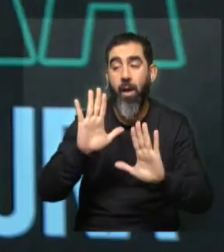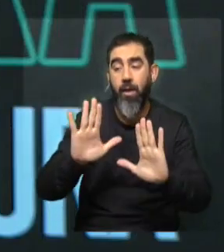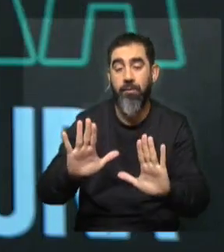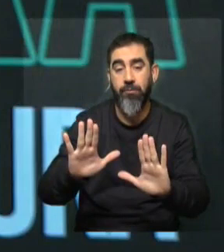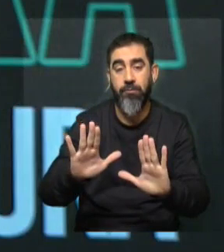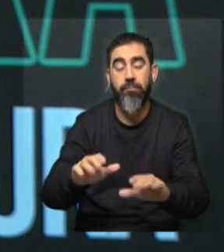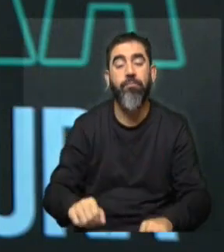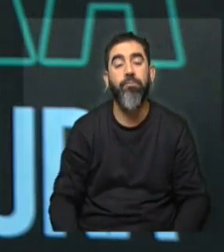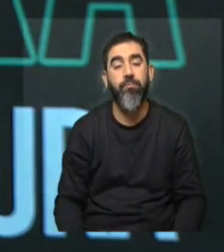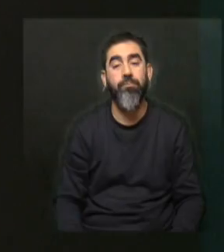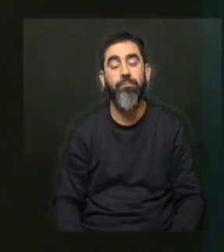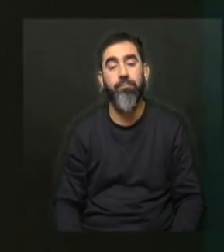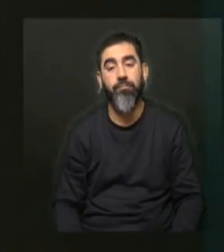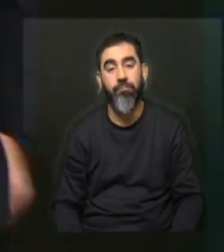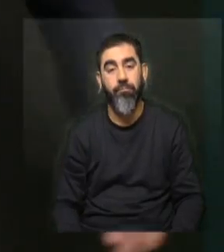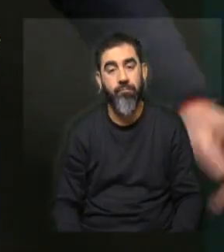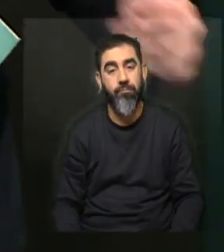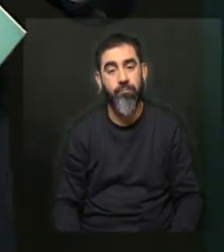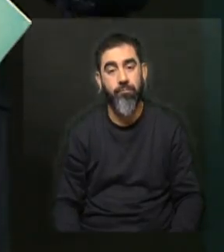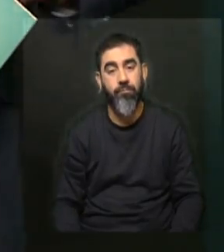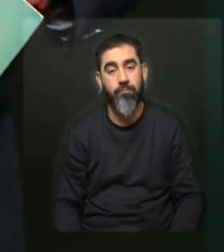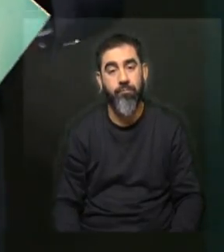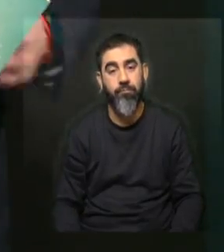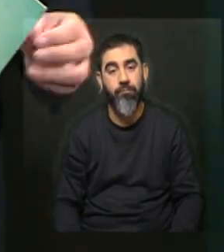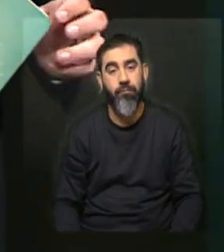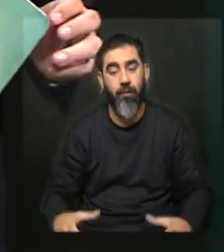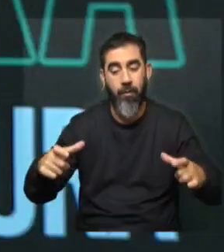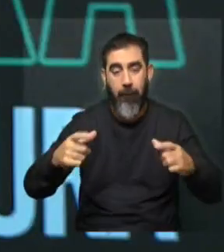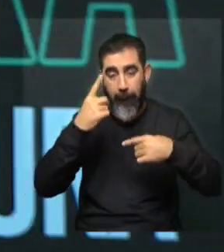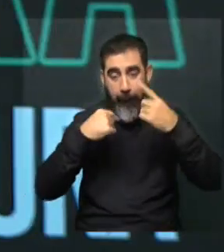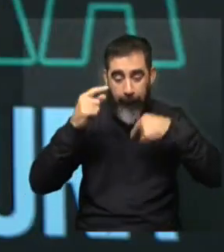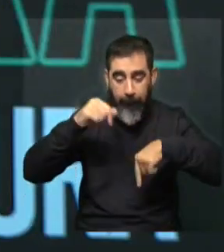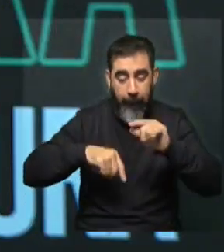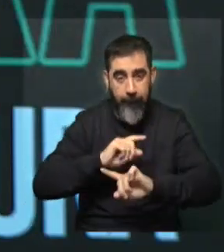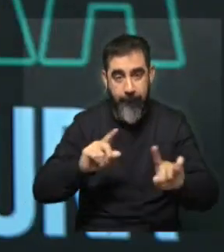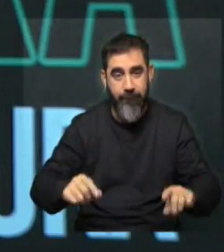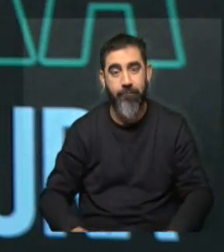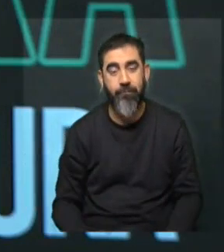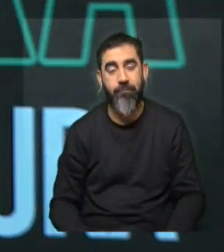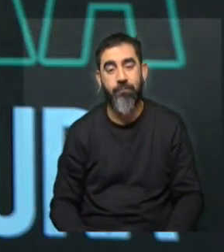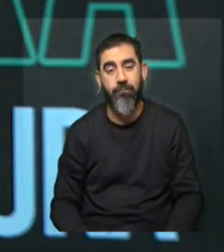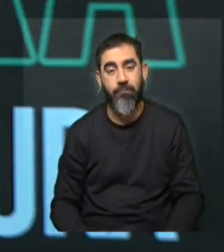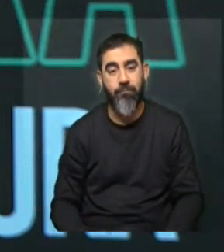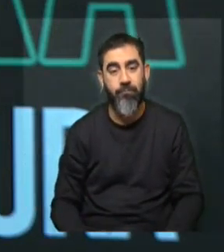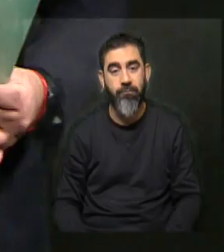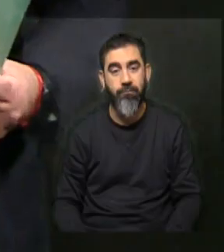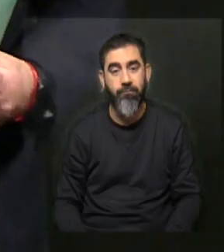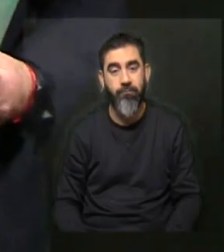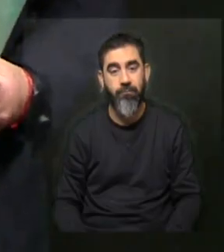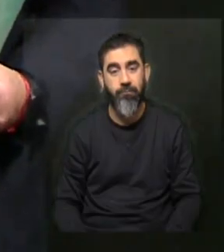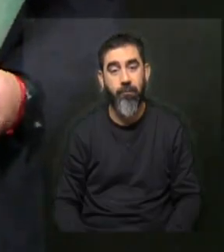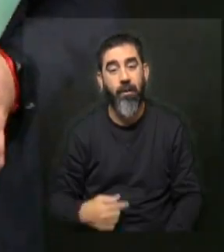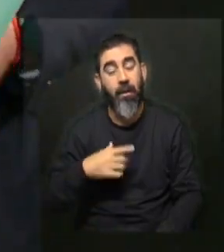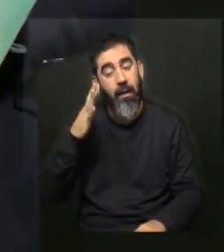a quienes concurre balde por las lágrimas Yo creo que es más